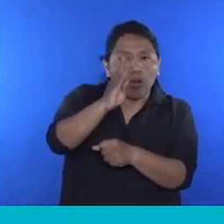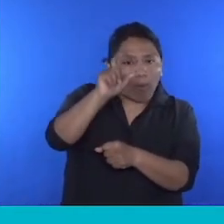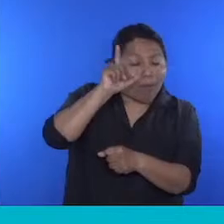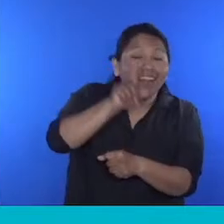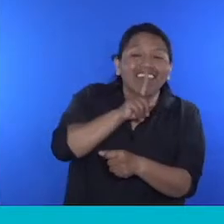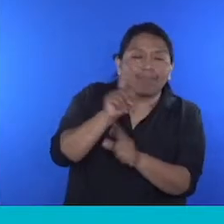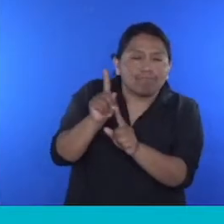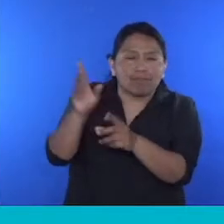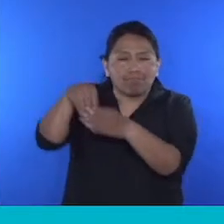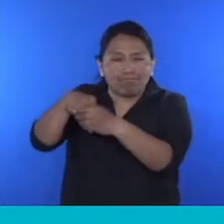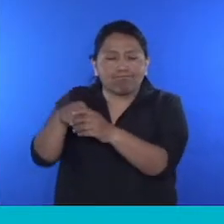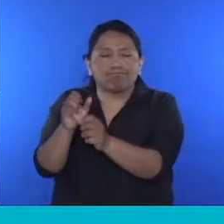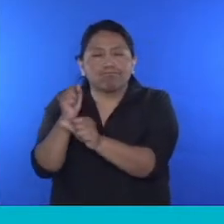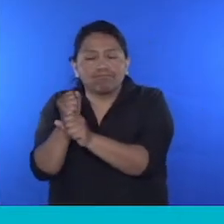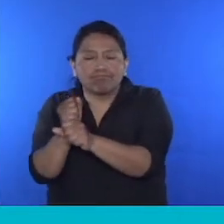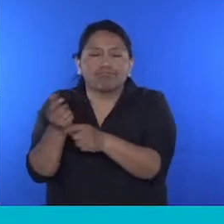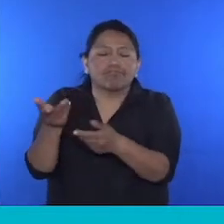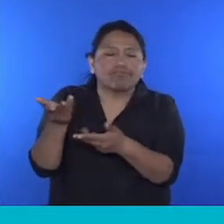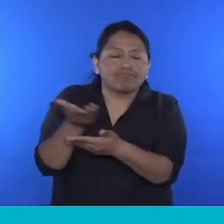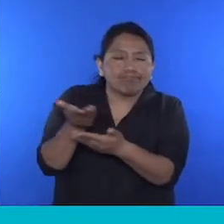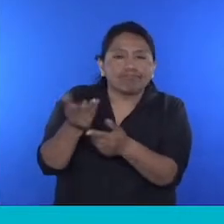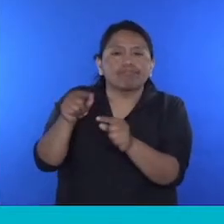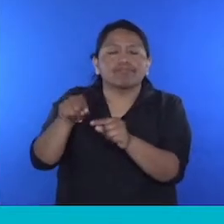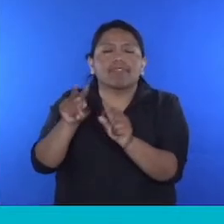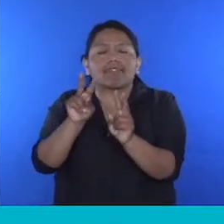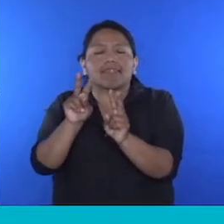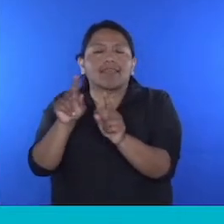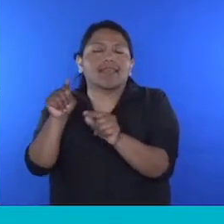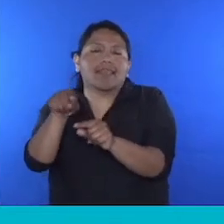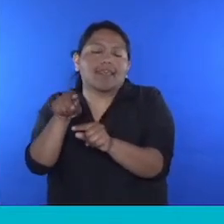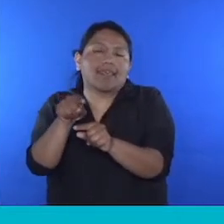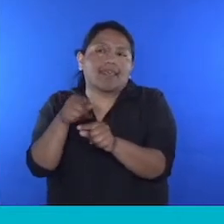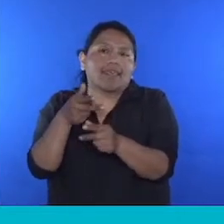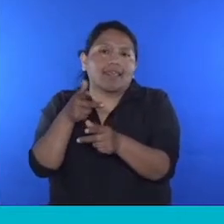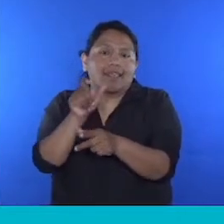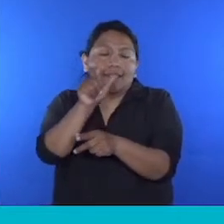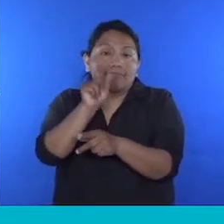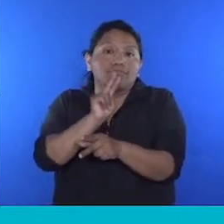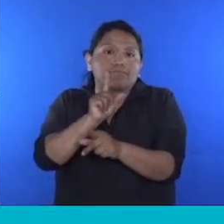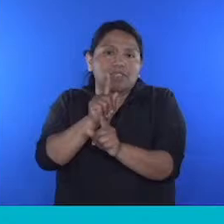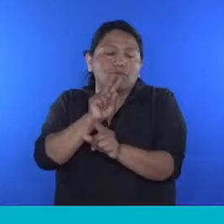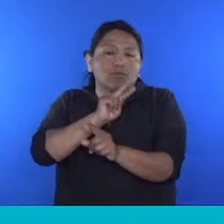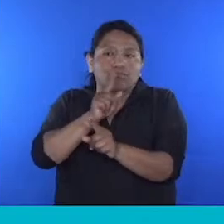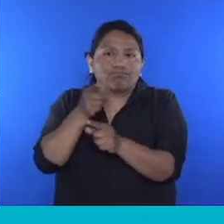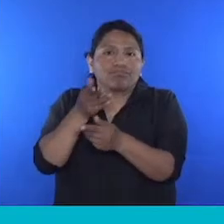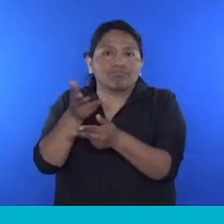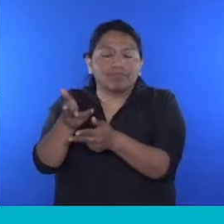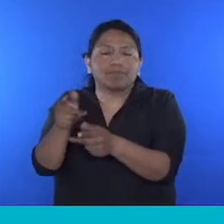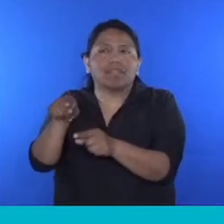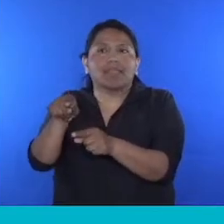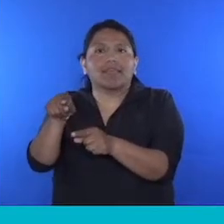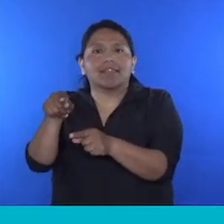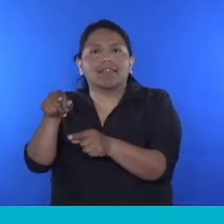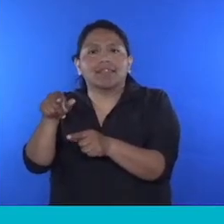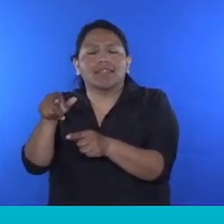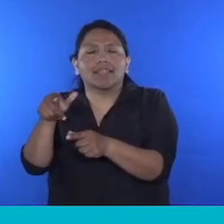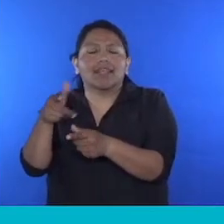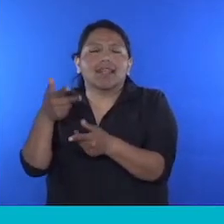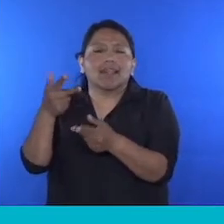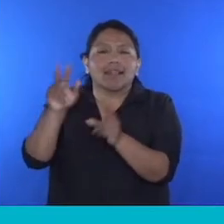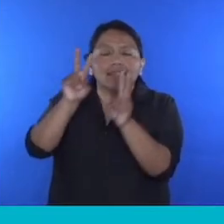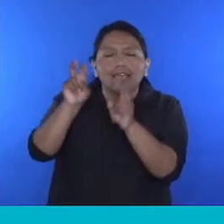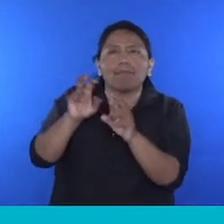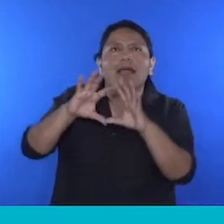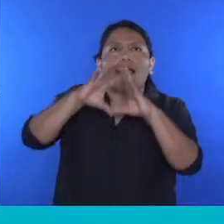la cual se trataron específicamente por parte de ella, haciendo hincapié en